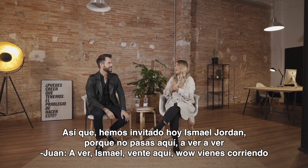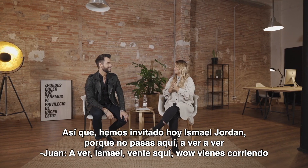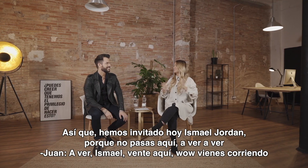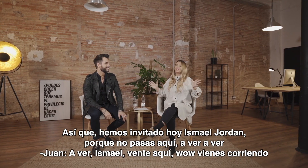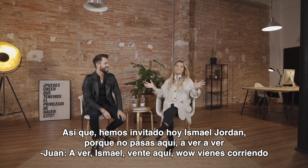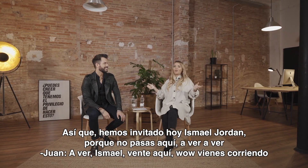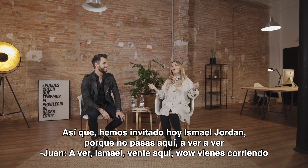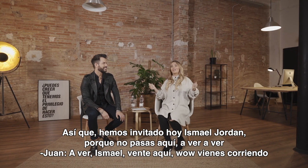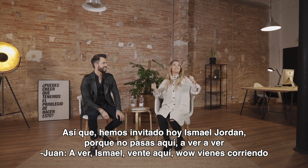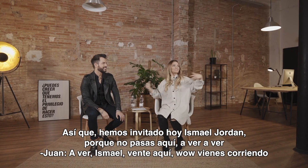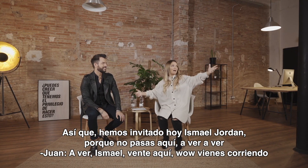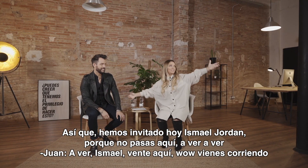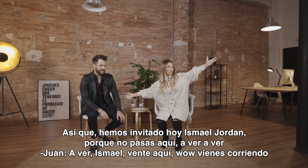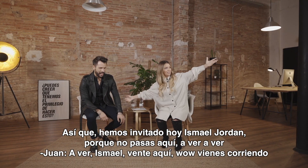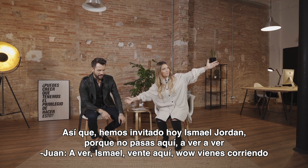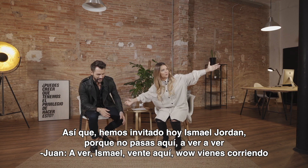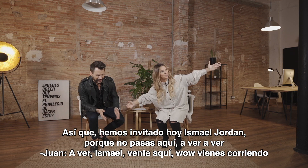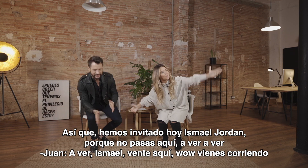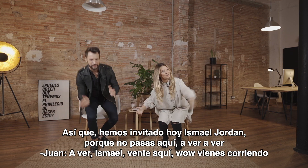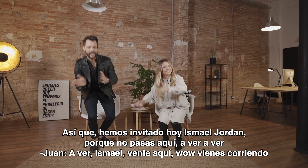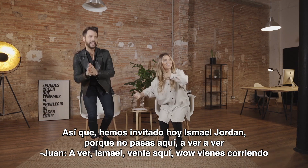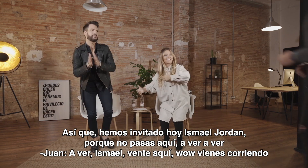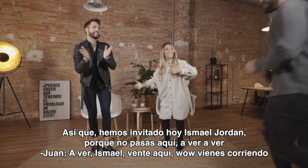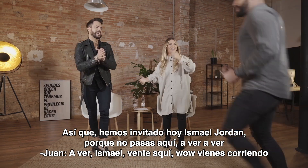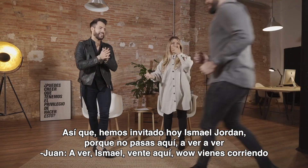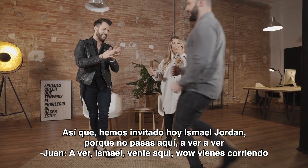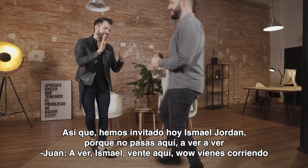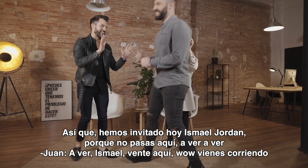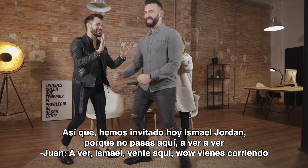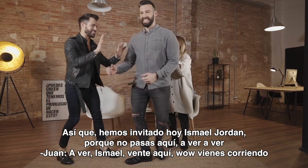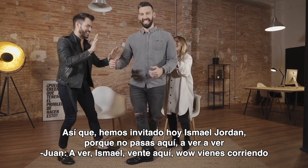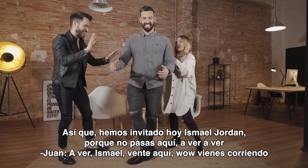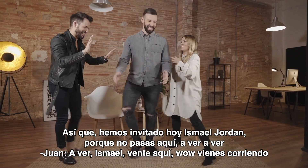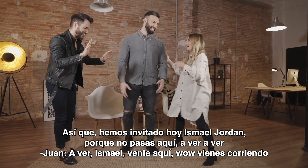que hemos invitado hoy a Ismael Jordán. A ver, ¿por qué no pasas aquí?